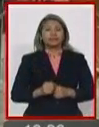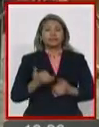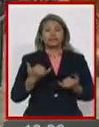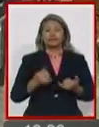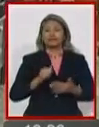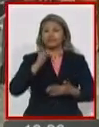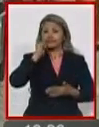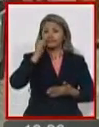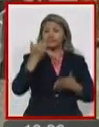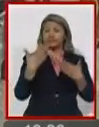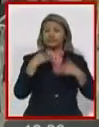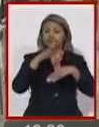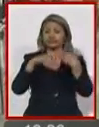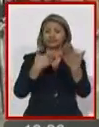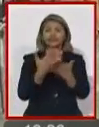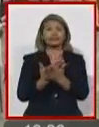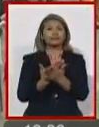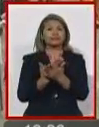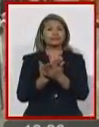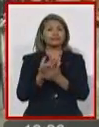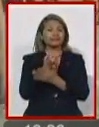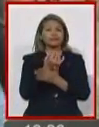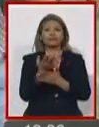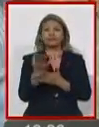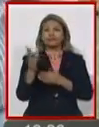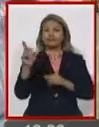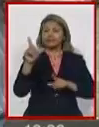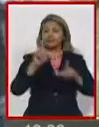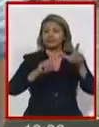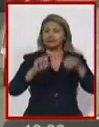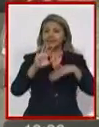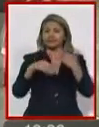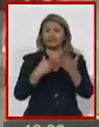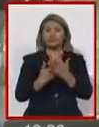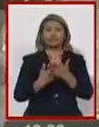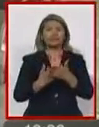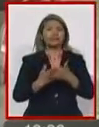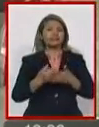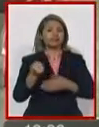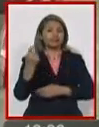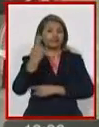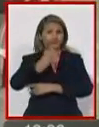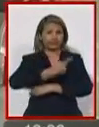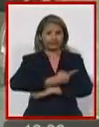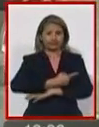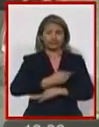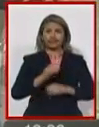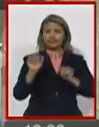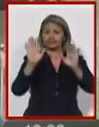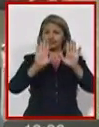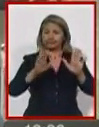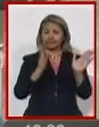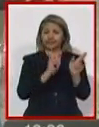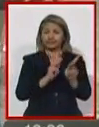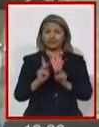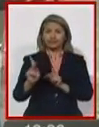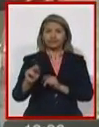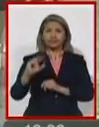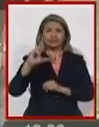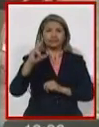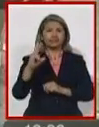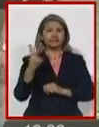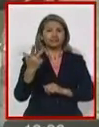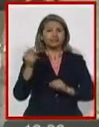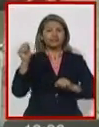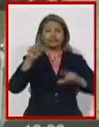entre hoy y mañana le van a hacer todo lo que se requiera, ¿no? Y el día domingo está programada su